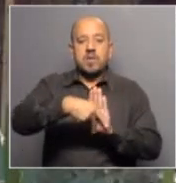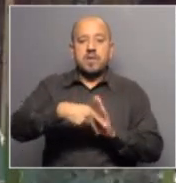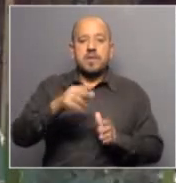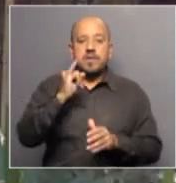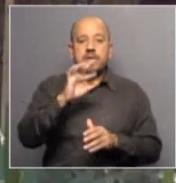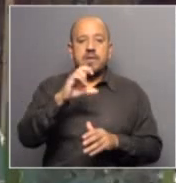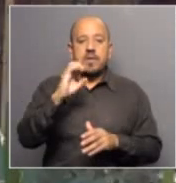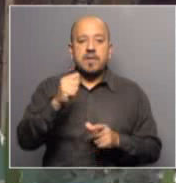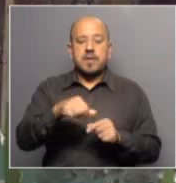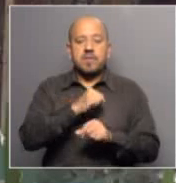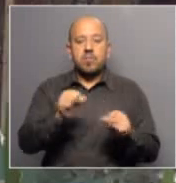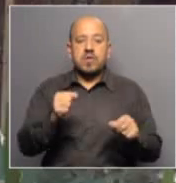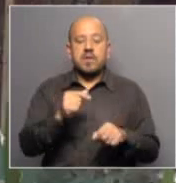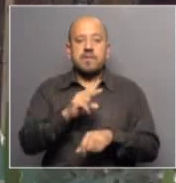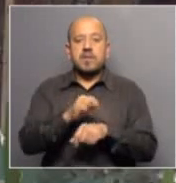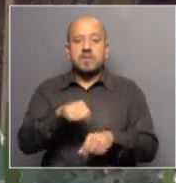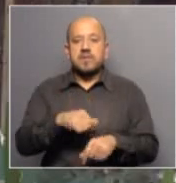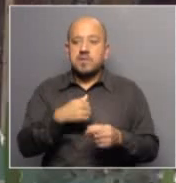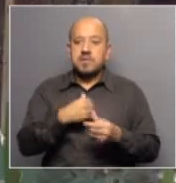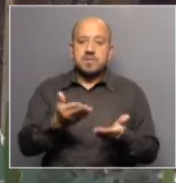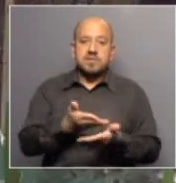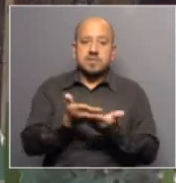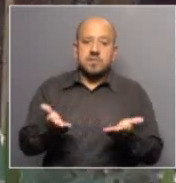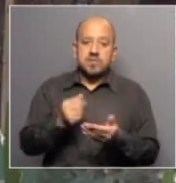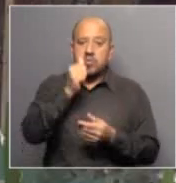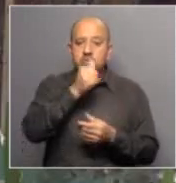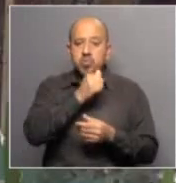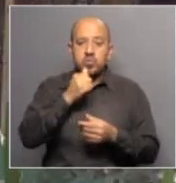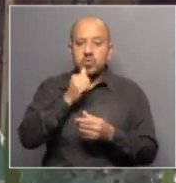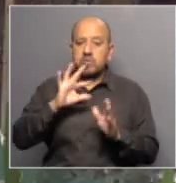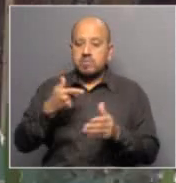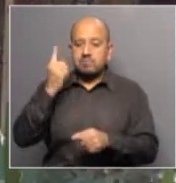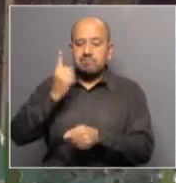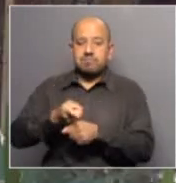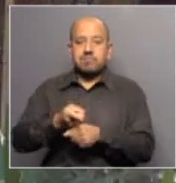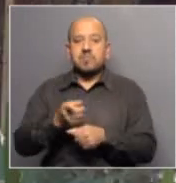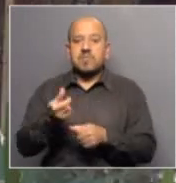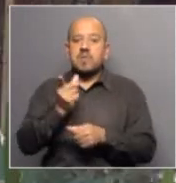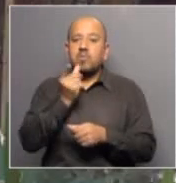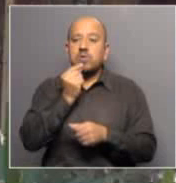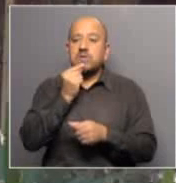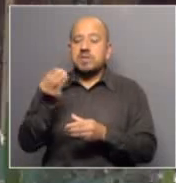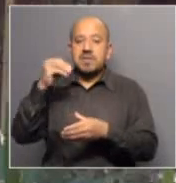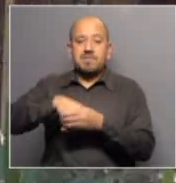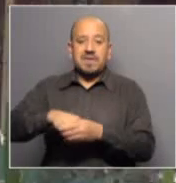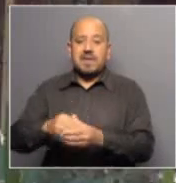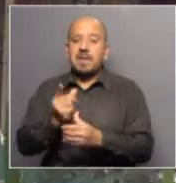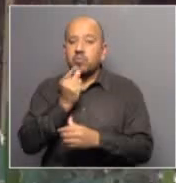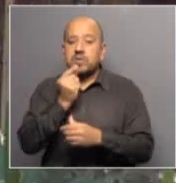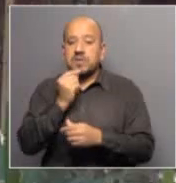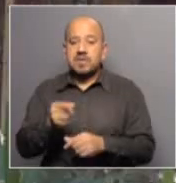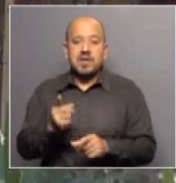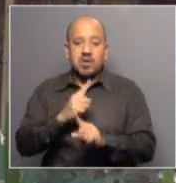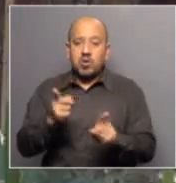pueda aprobar para fiscalizar los clubes, está privilegiando una solución autoritaria y represiva, como es, digamos, la intervención policial, en